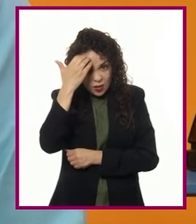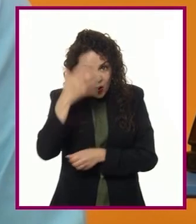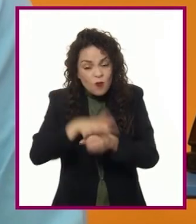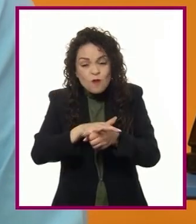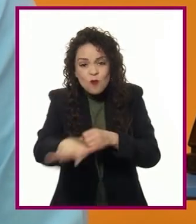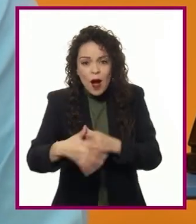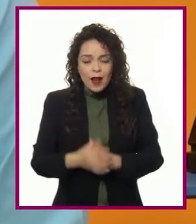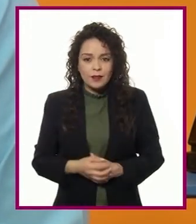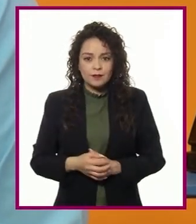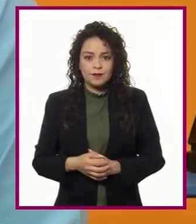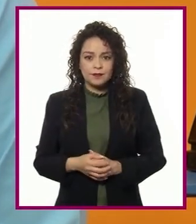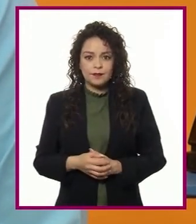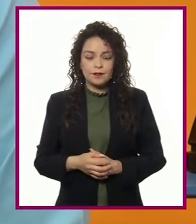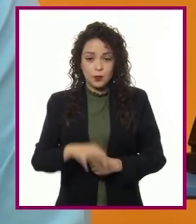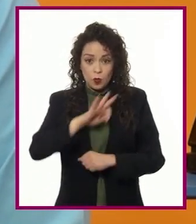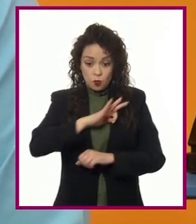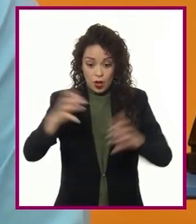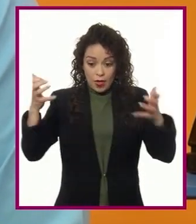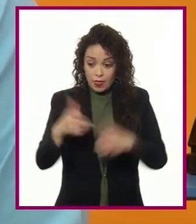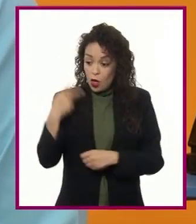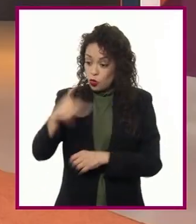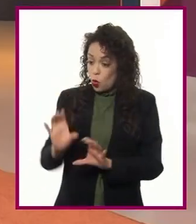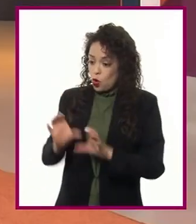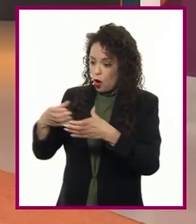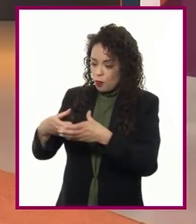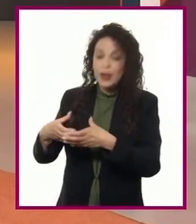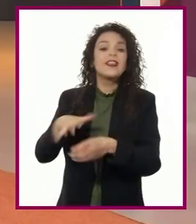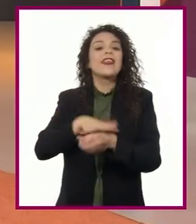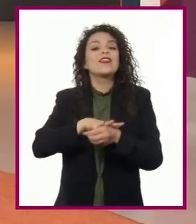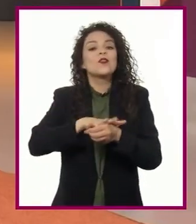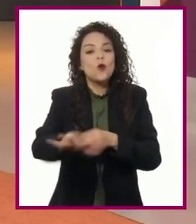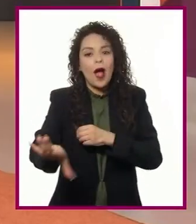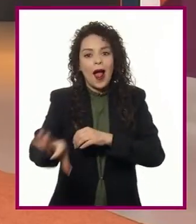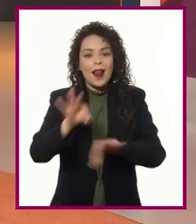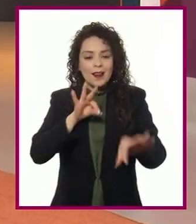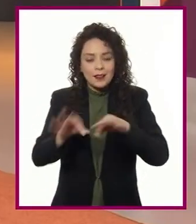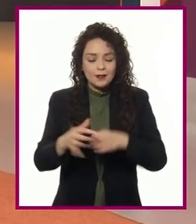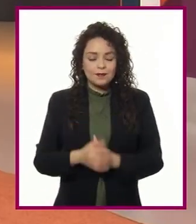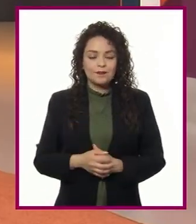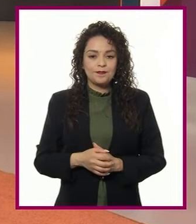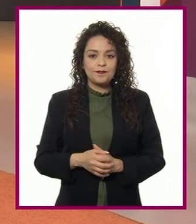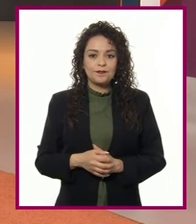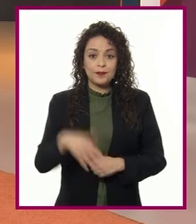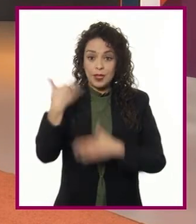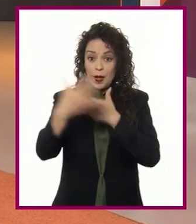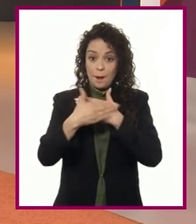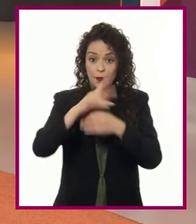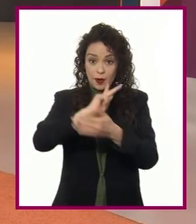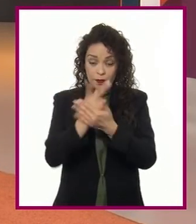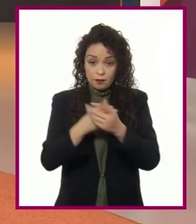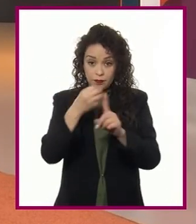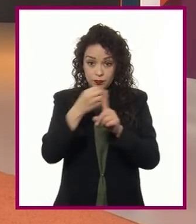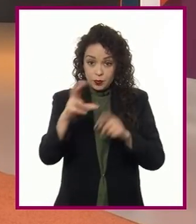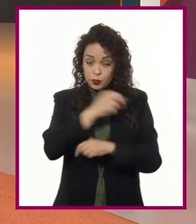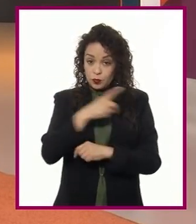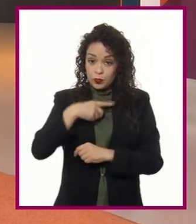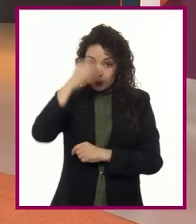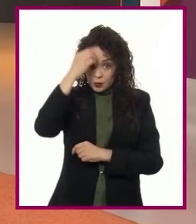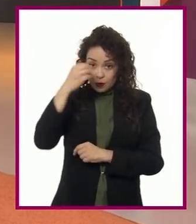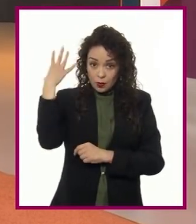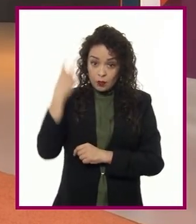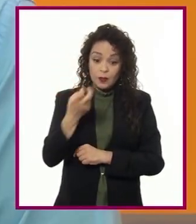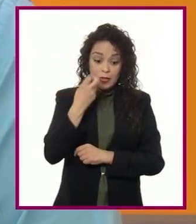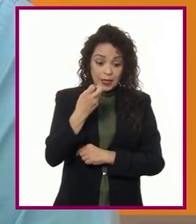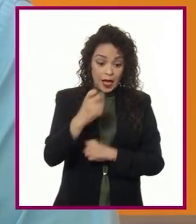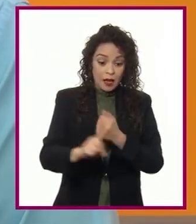¿Cuáles pueden ser llevadas a cabo en su comunidad? No olviden que en la siguiente sesión se dará solución al problema